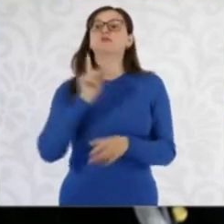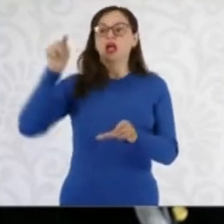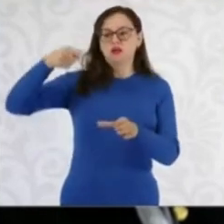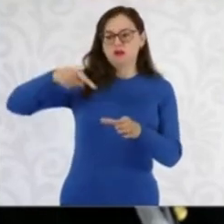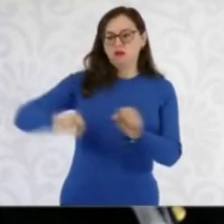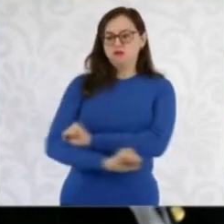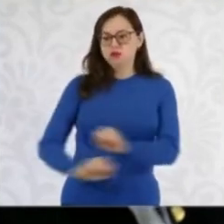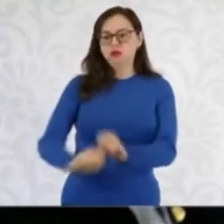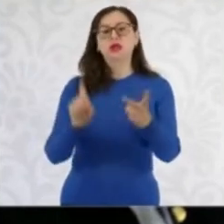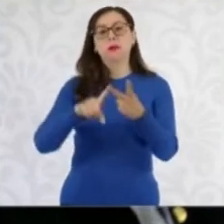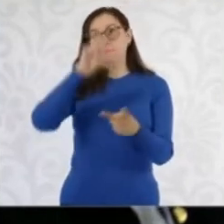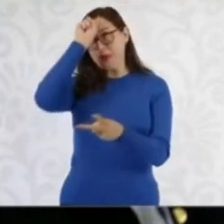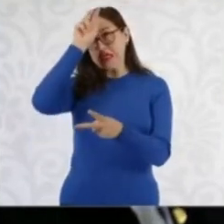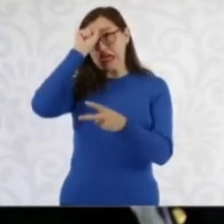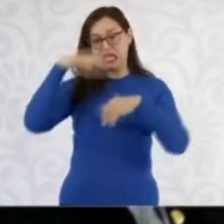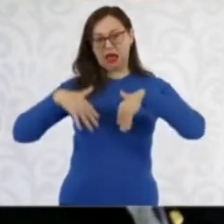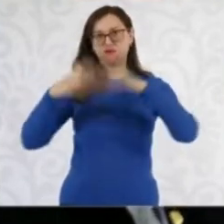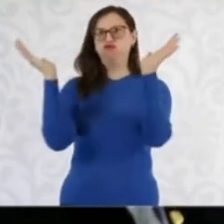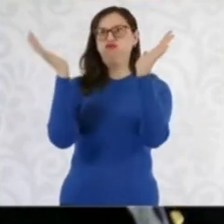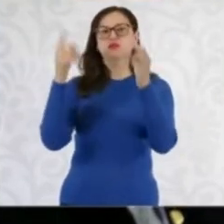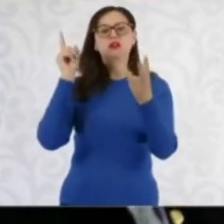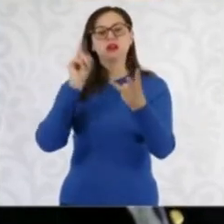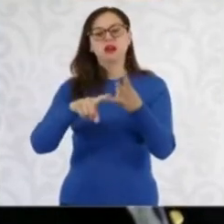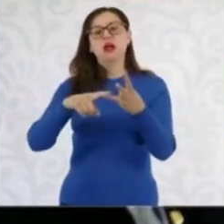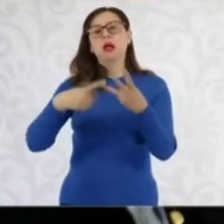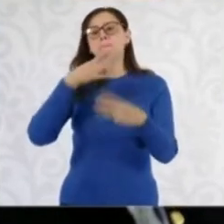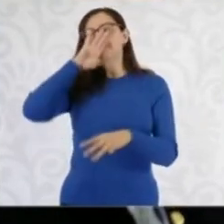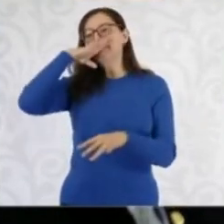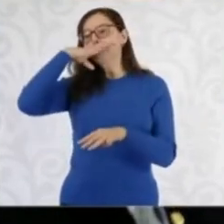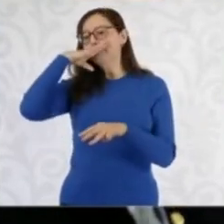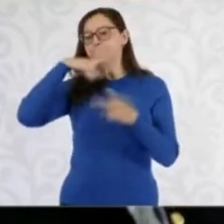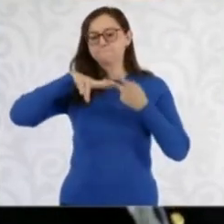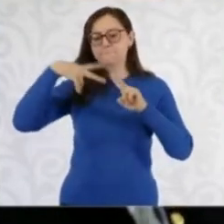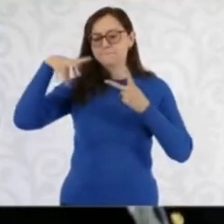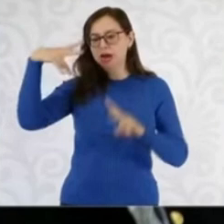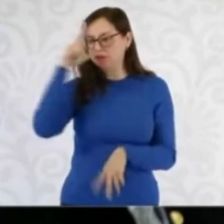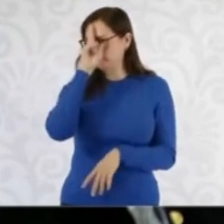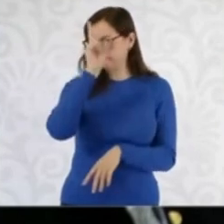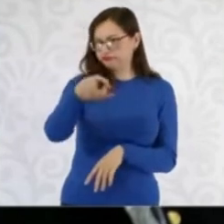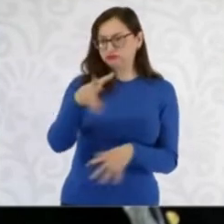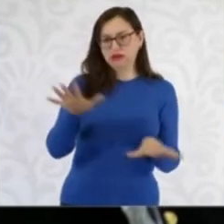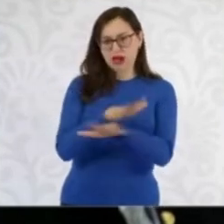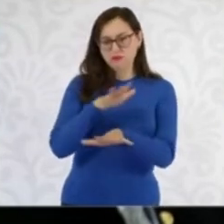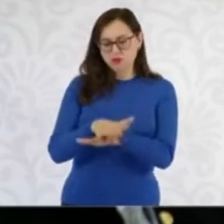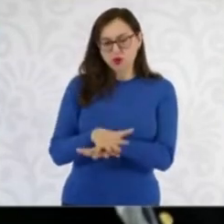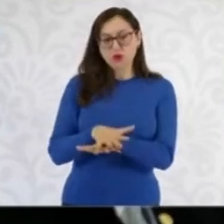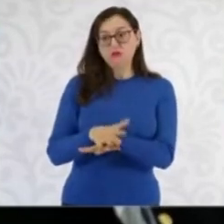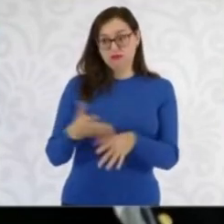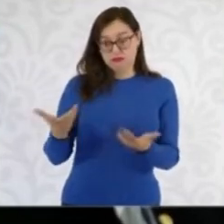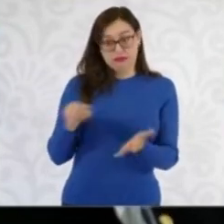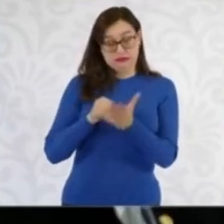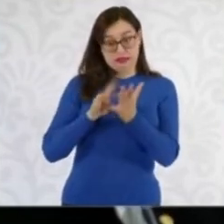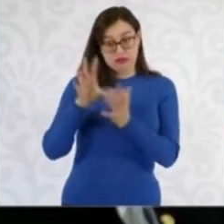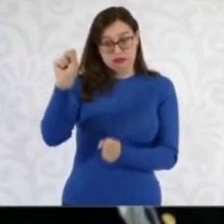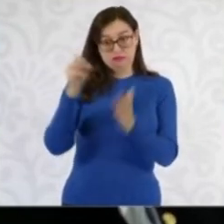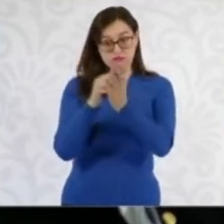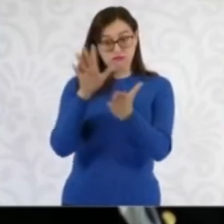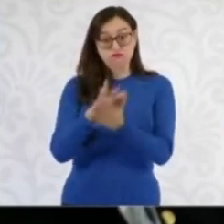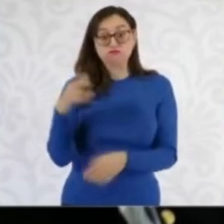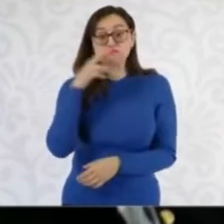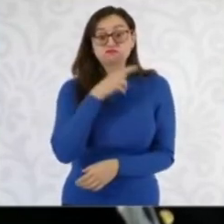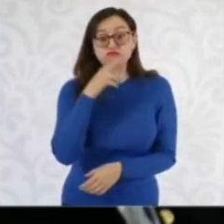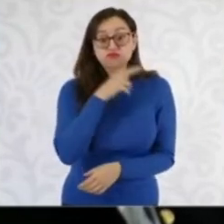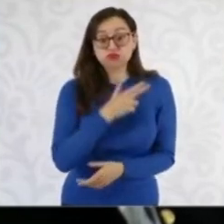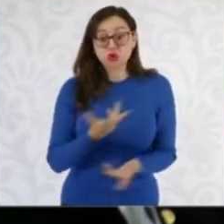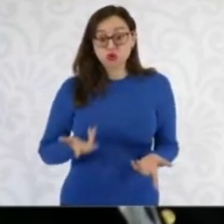minería a cielo abierto y la prohibición del maíz transgénico para consumo humano se hagan, digamos, pronto. Se lo pregunto porque ya se